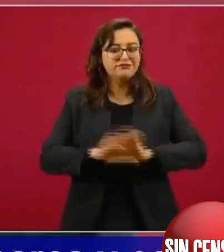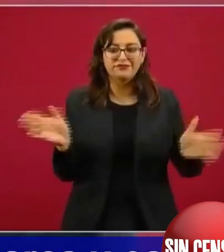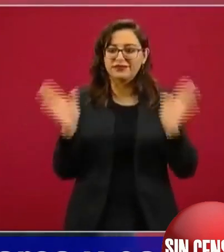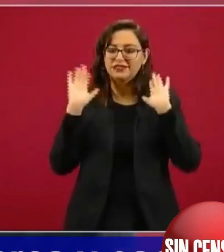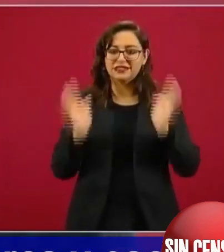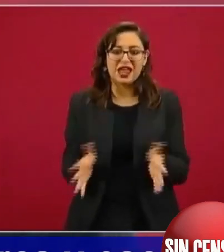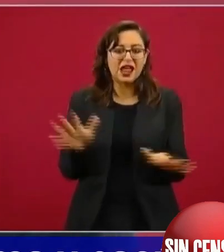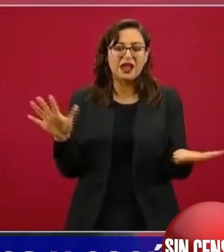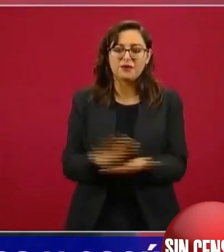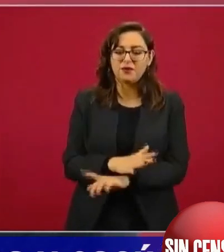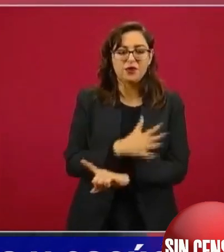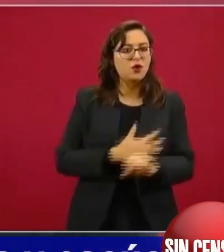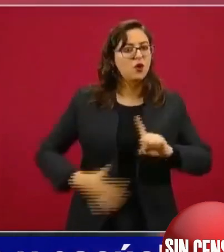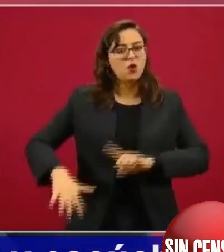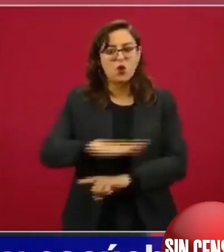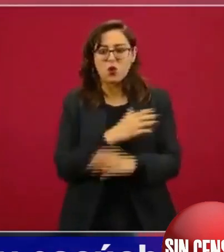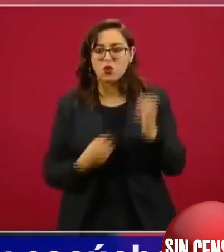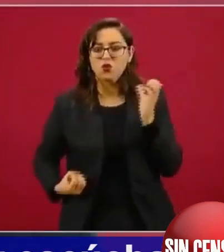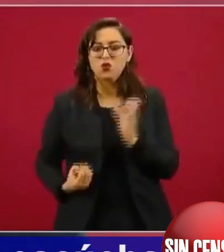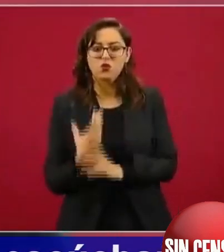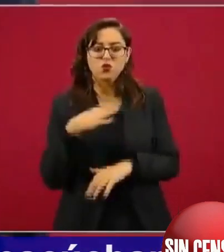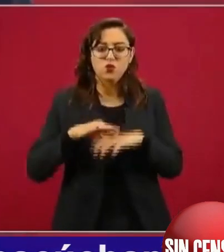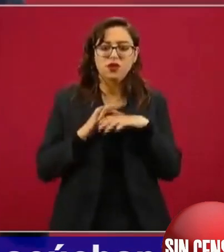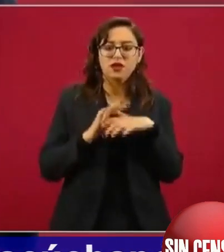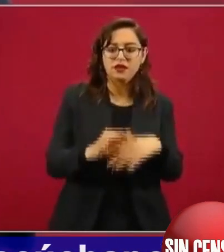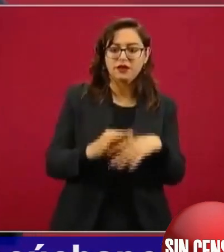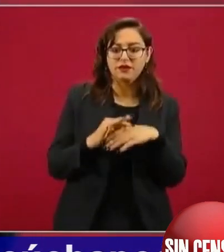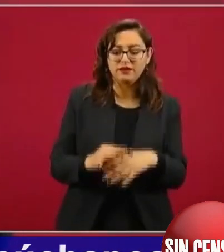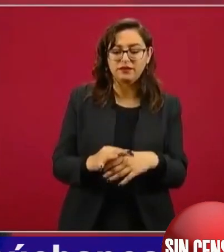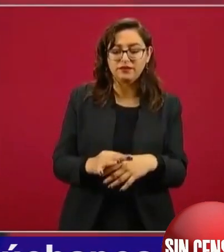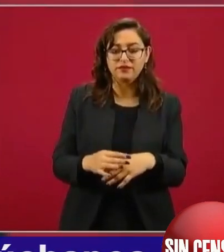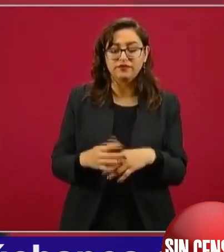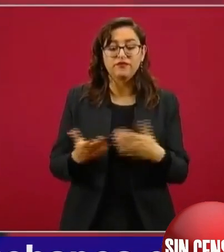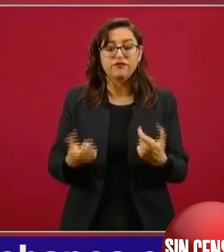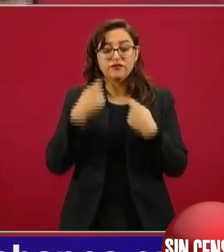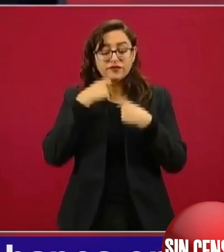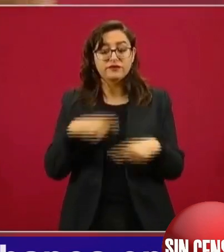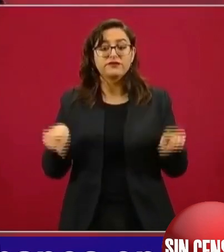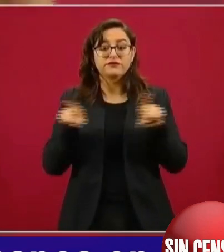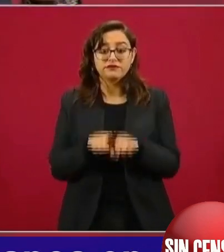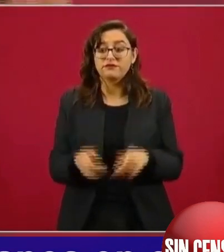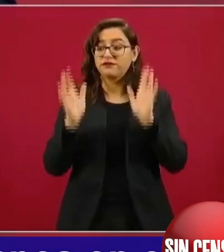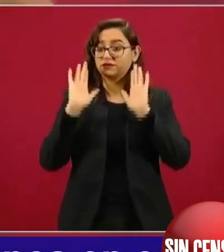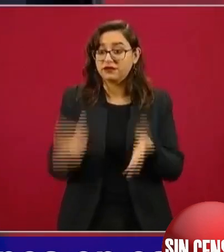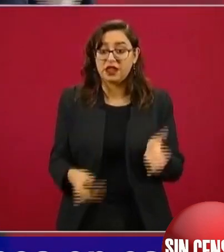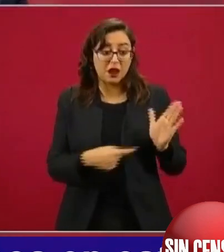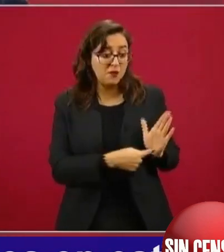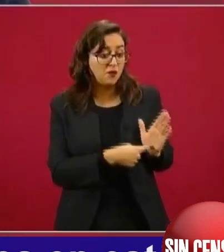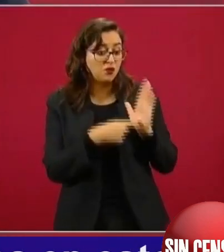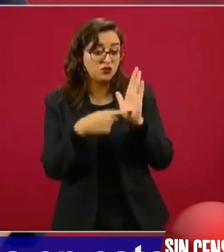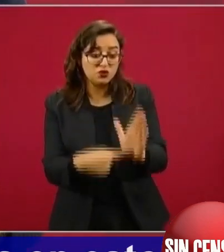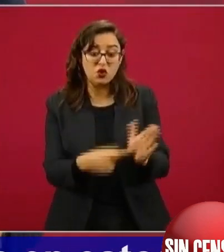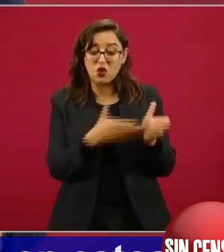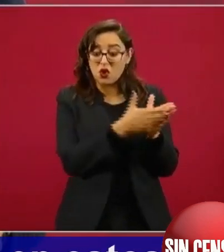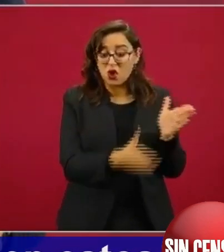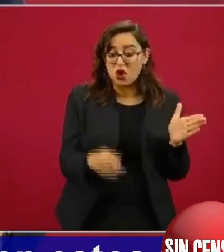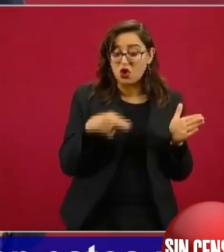realidad. Además, cuando ya se demostró que el modelo neoliberal fue un fracaso